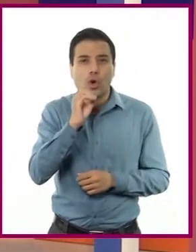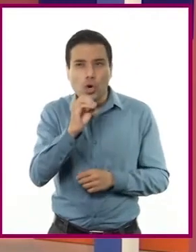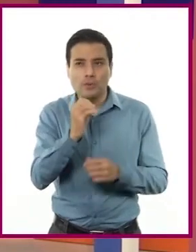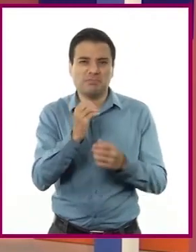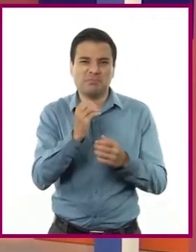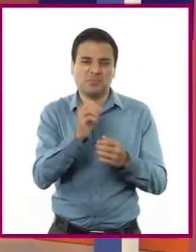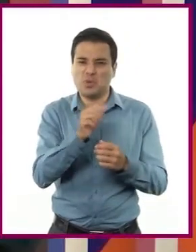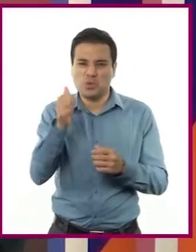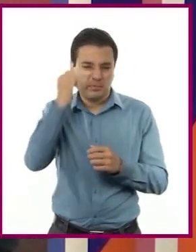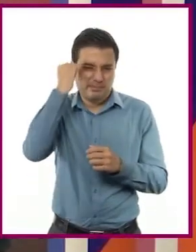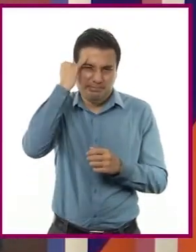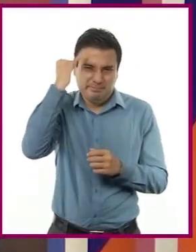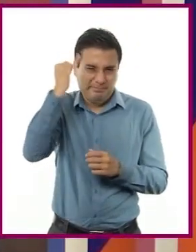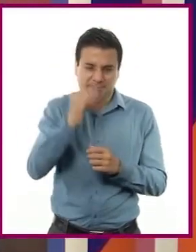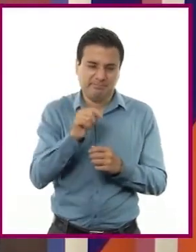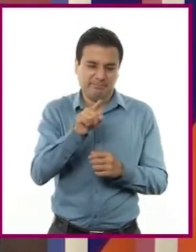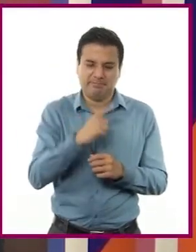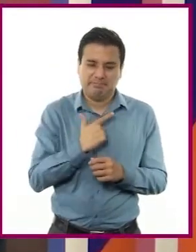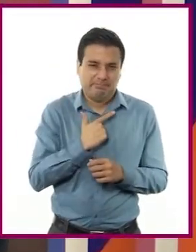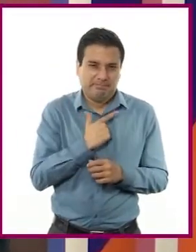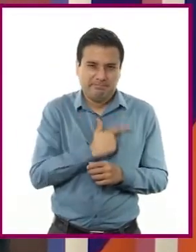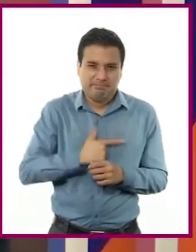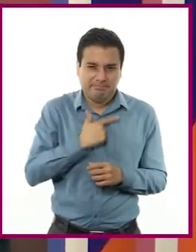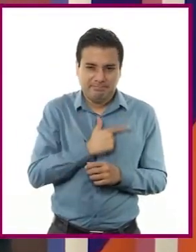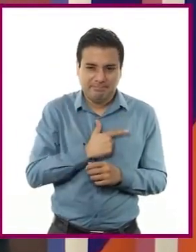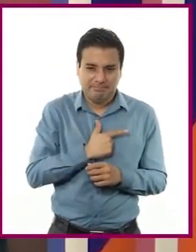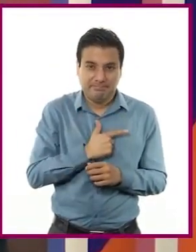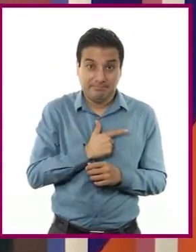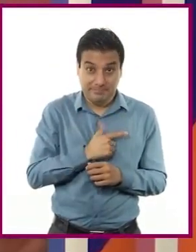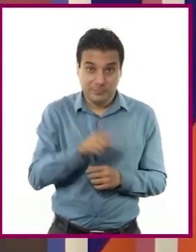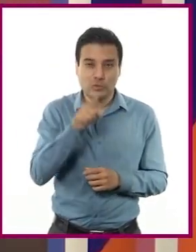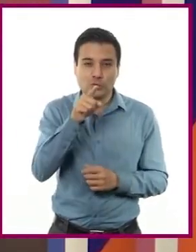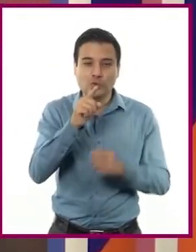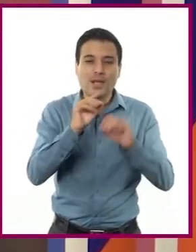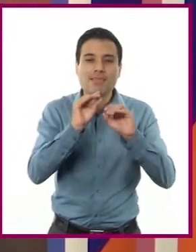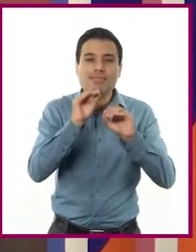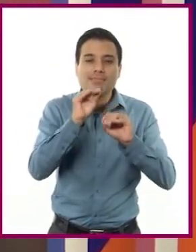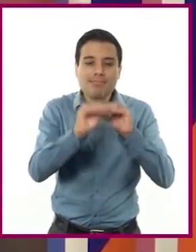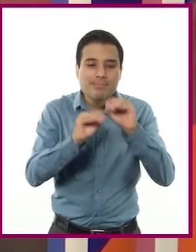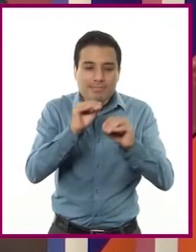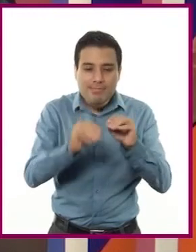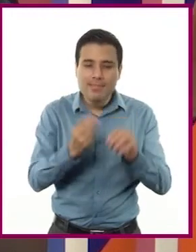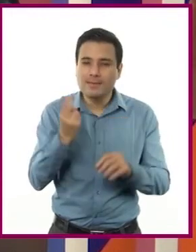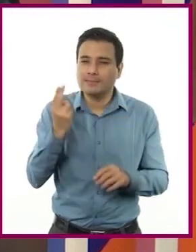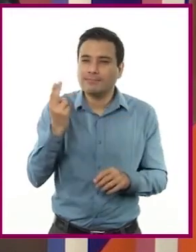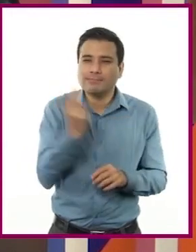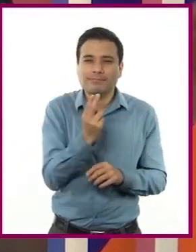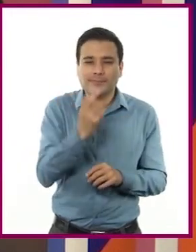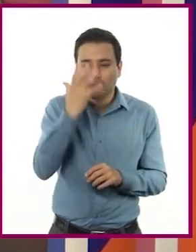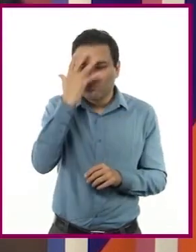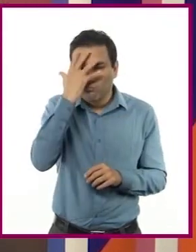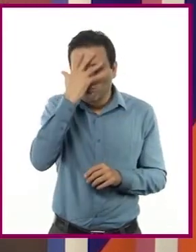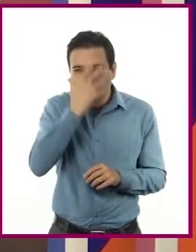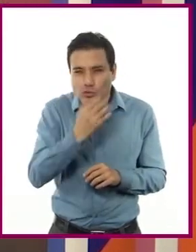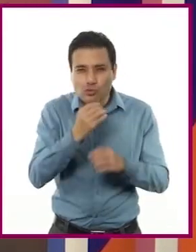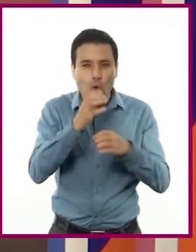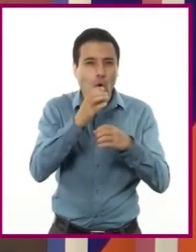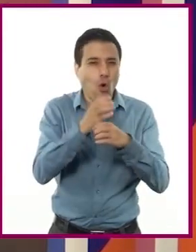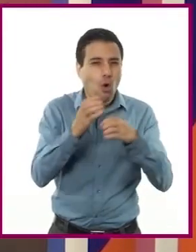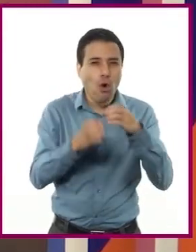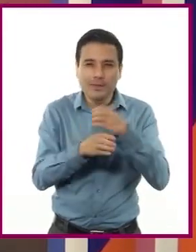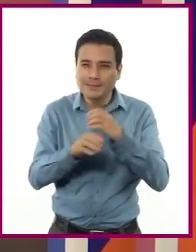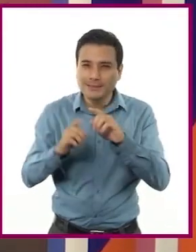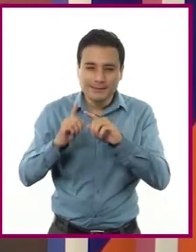les guste. Recuerden que está muy bien personalizar y utilizar todo tipo de elementos para hacer